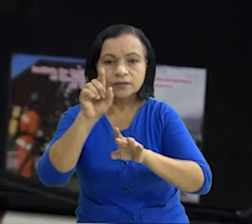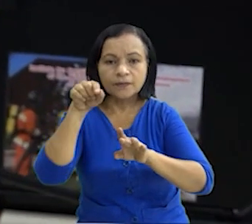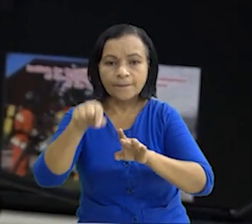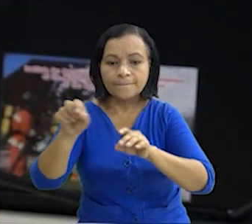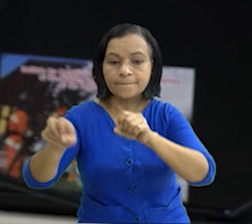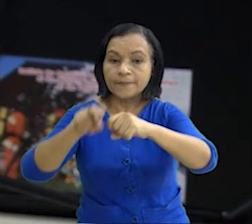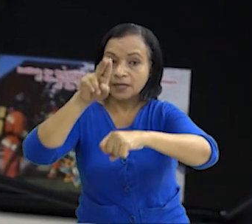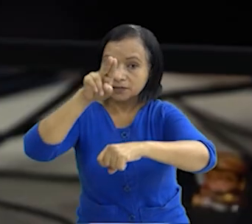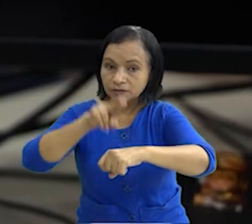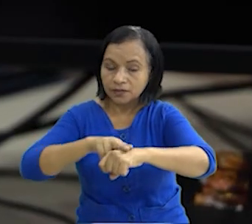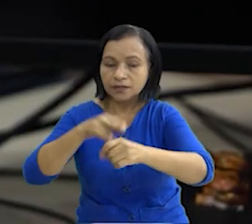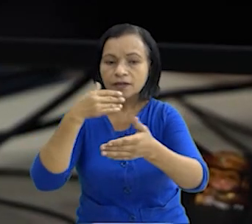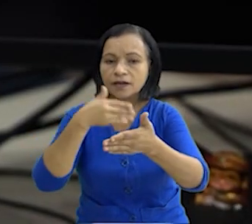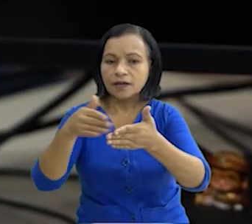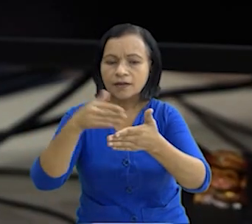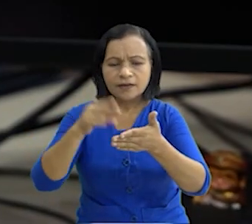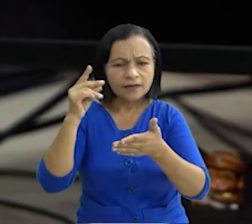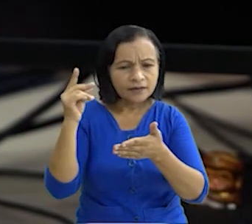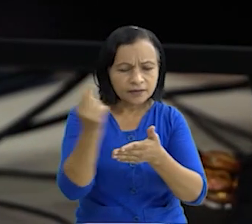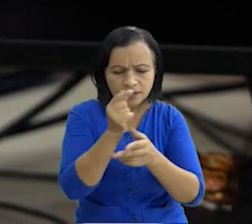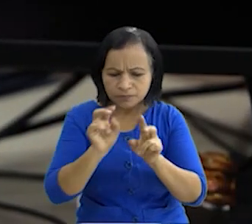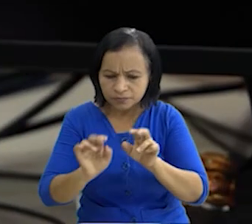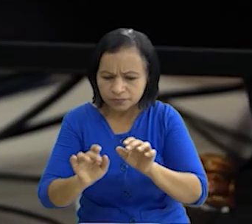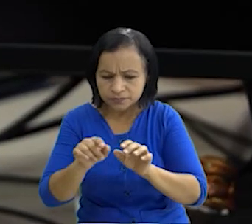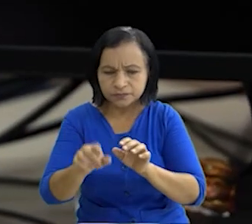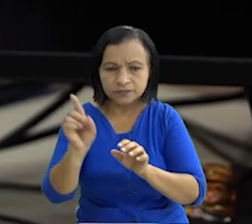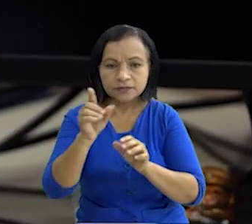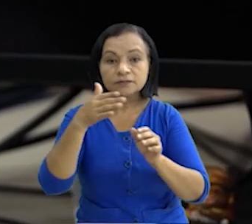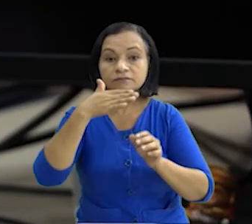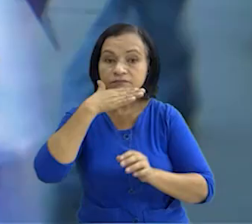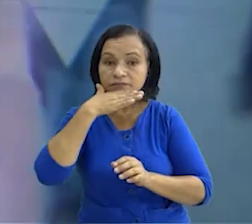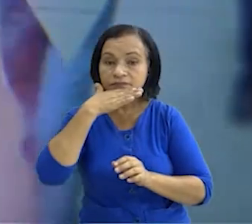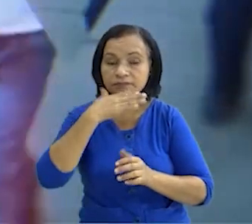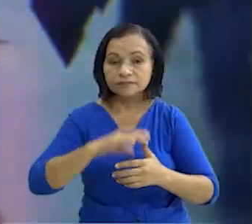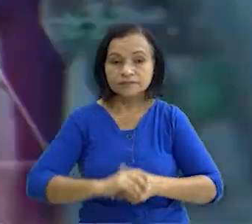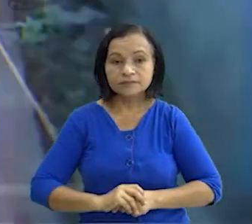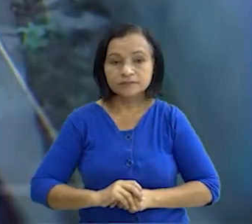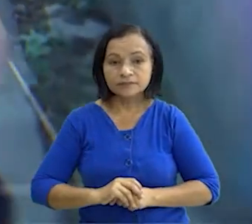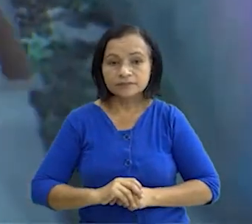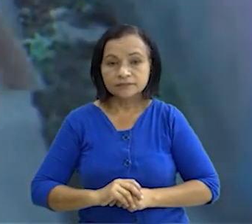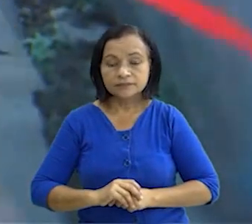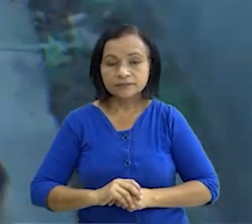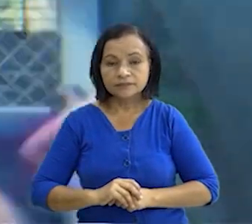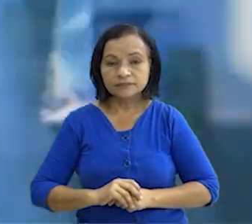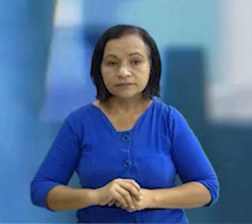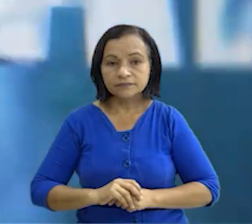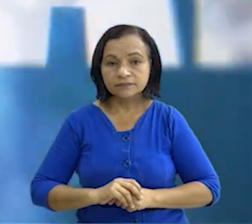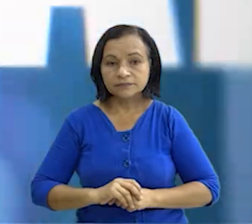Plataforma Nacional que facilita el rápido actuar en la emergencia.